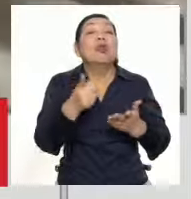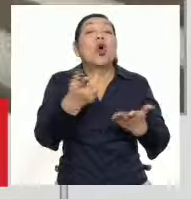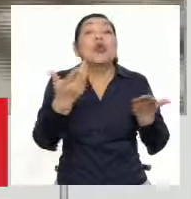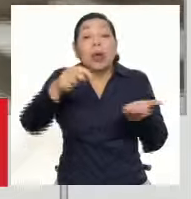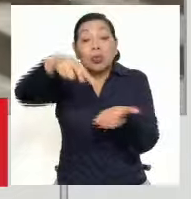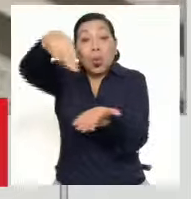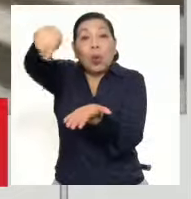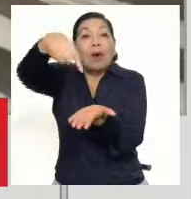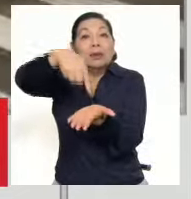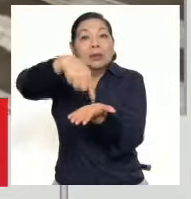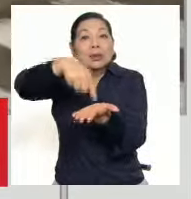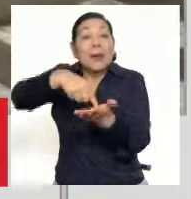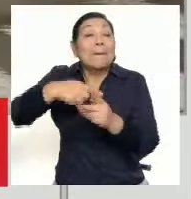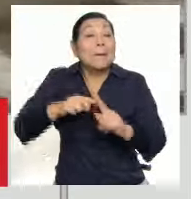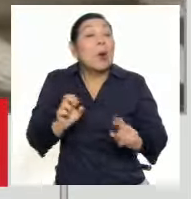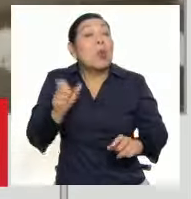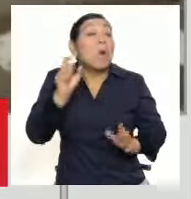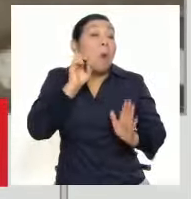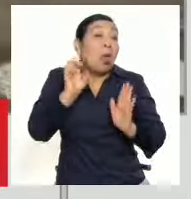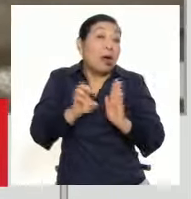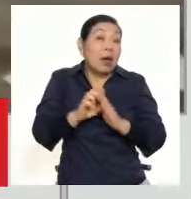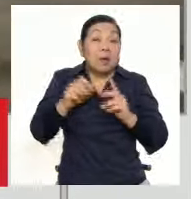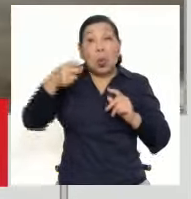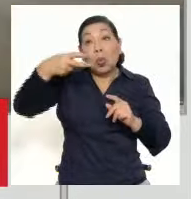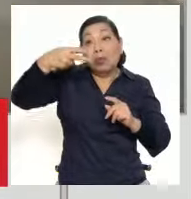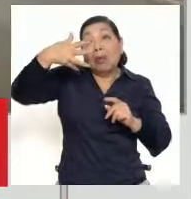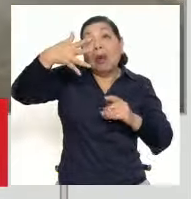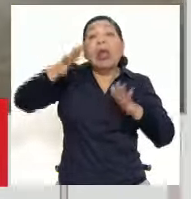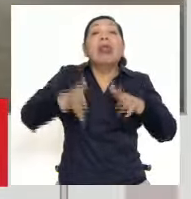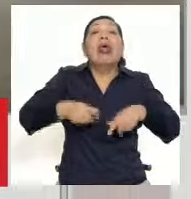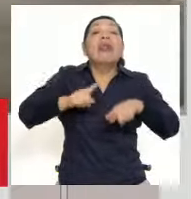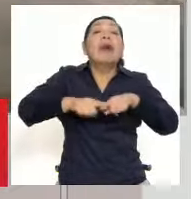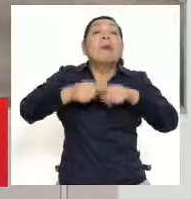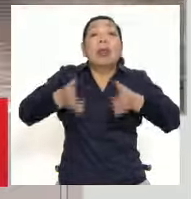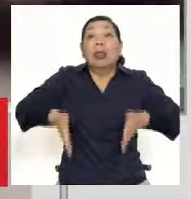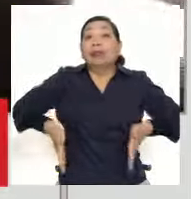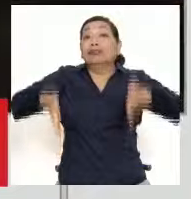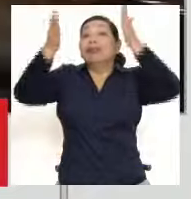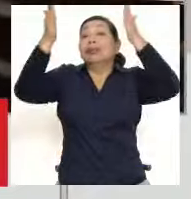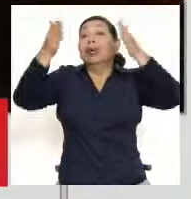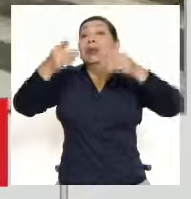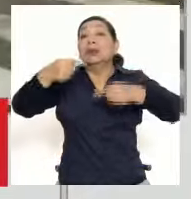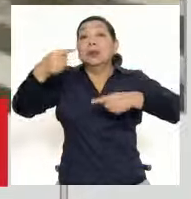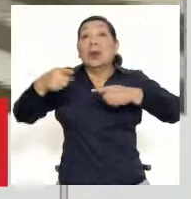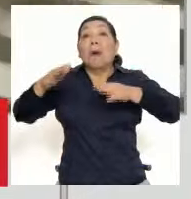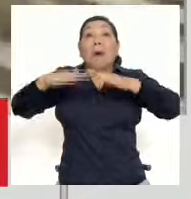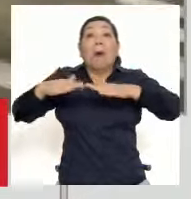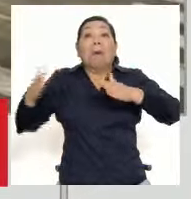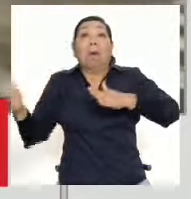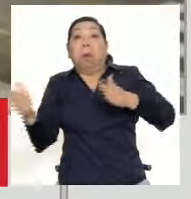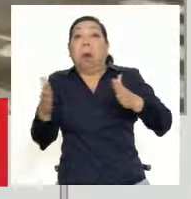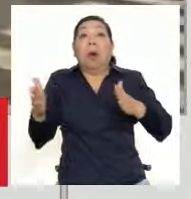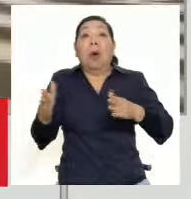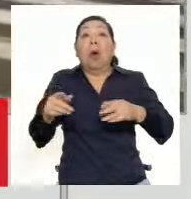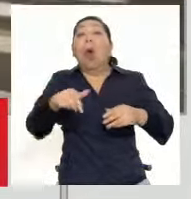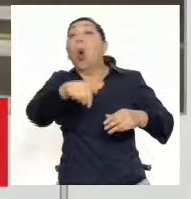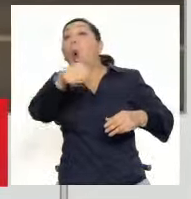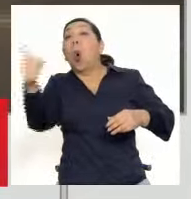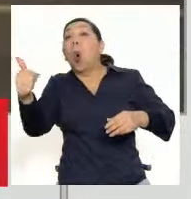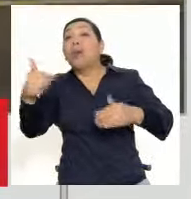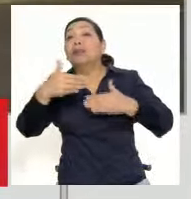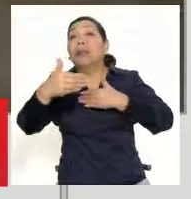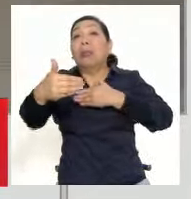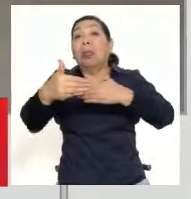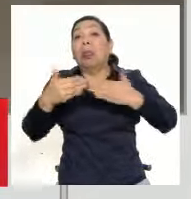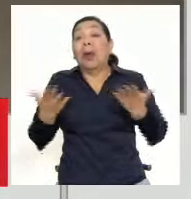encuentra, ¿no? Entonces, quizás una persona de un piso 5 o 6 va a decir, las ondas me movieron a mí de costado, ¿no? Las ondas vinieron de